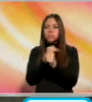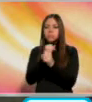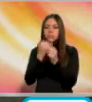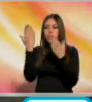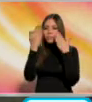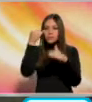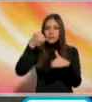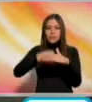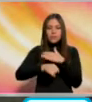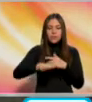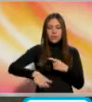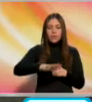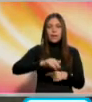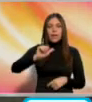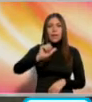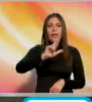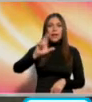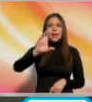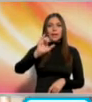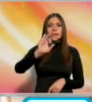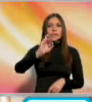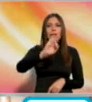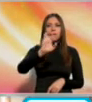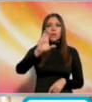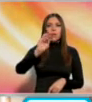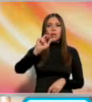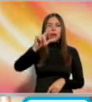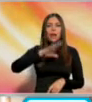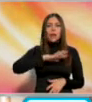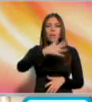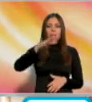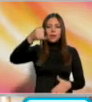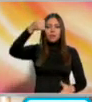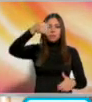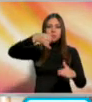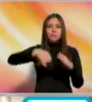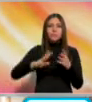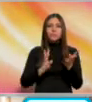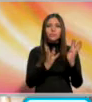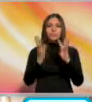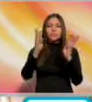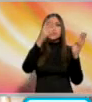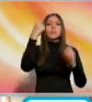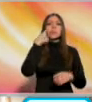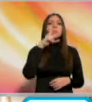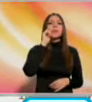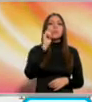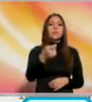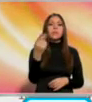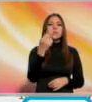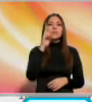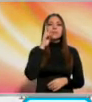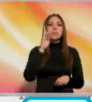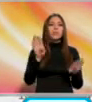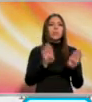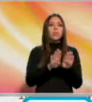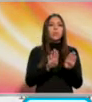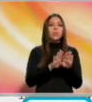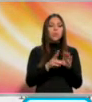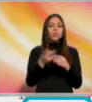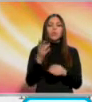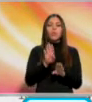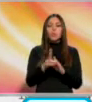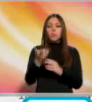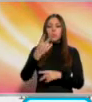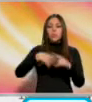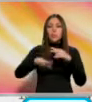Esas imágenes que estamos viendo justo son de los vuelos y los satélites que la NASA pone en órbita para mirar la evolución de un arrecife de coral, ¿no?